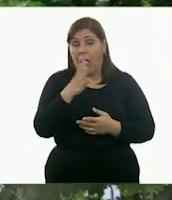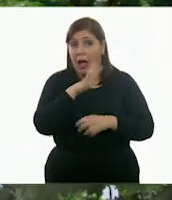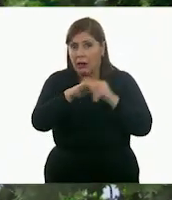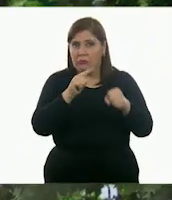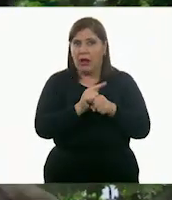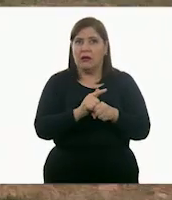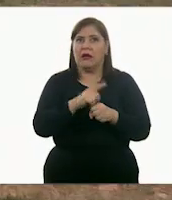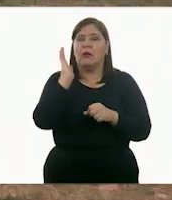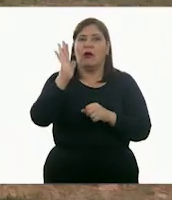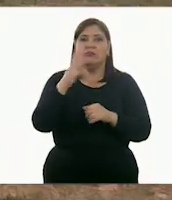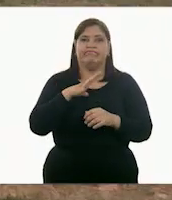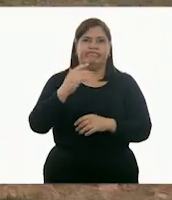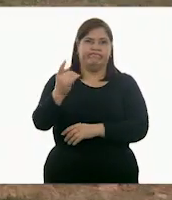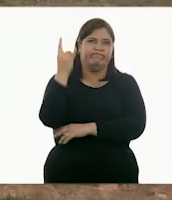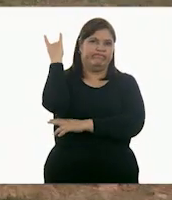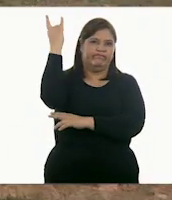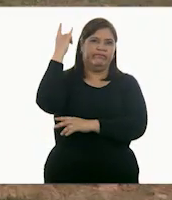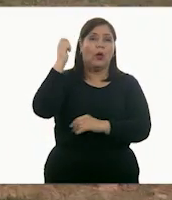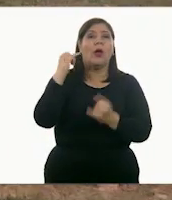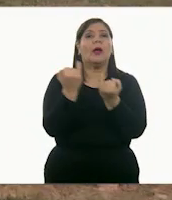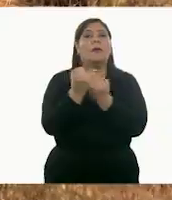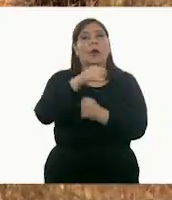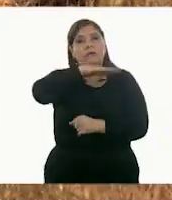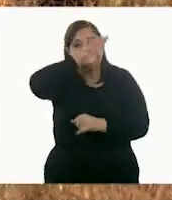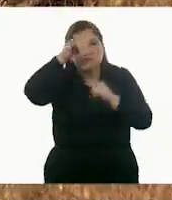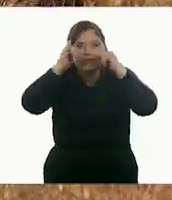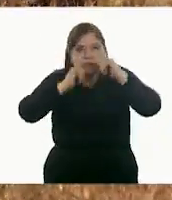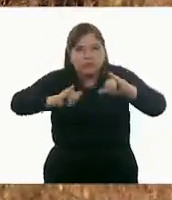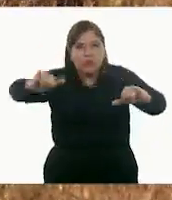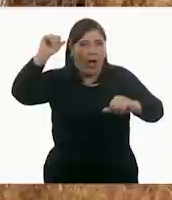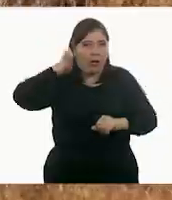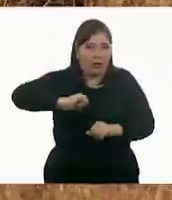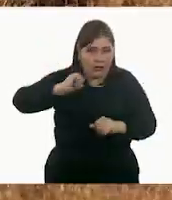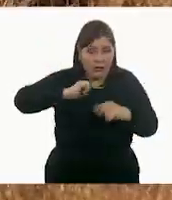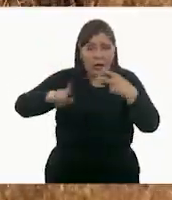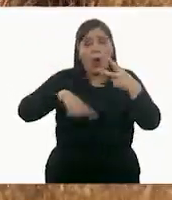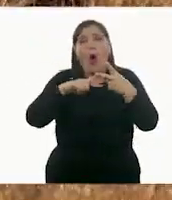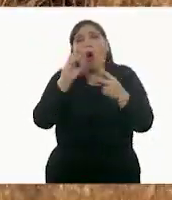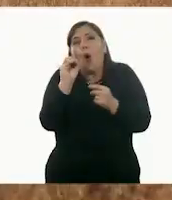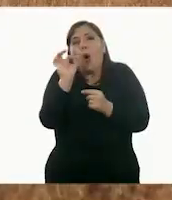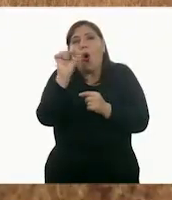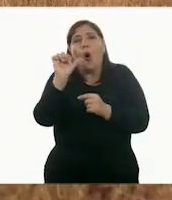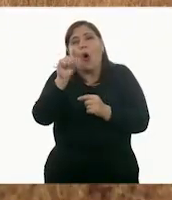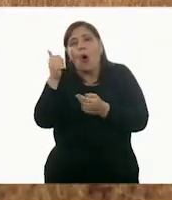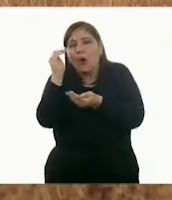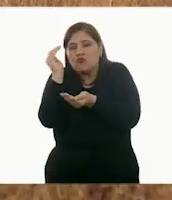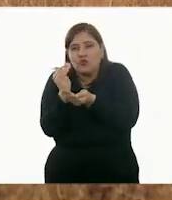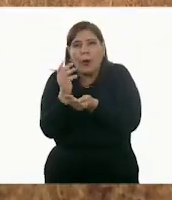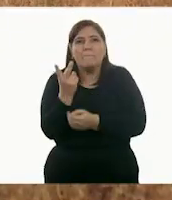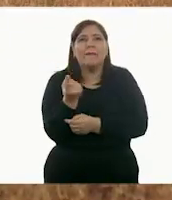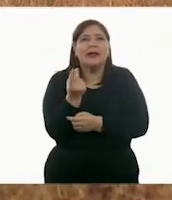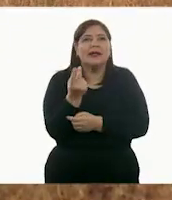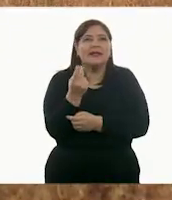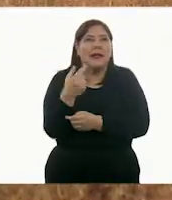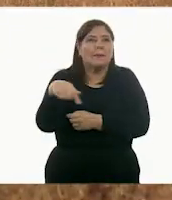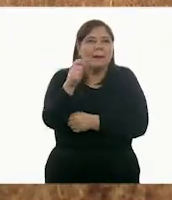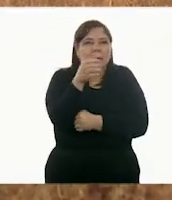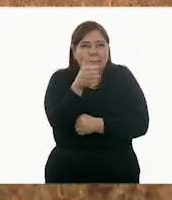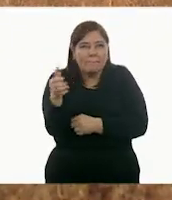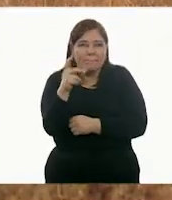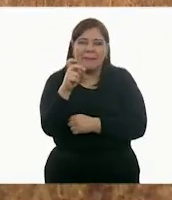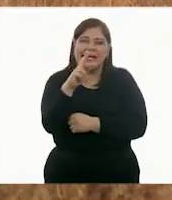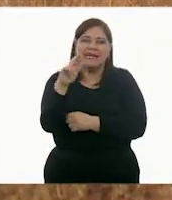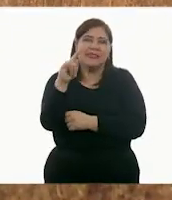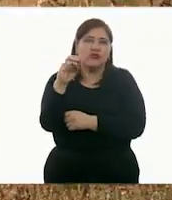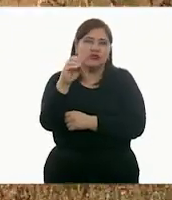poderosos como los mamuts, otros pequeños y escurridizos como los perritos de las praderas,